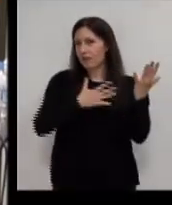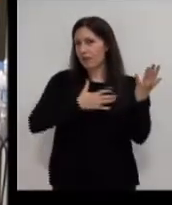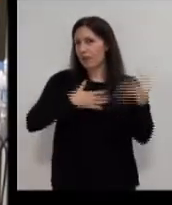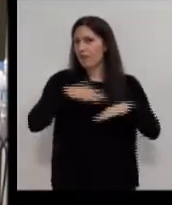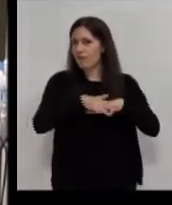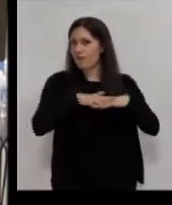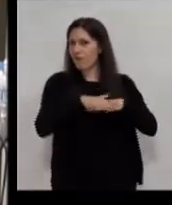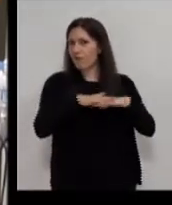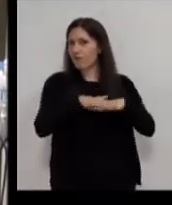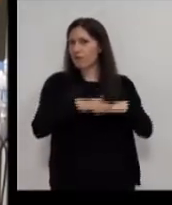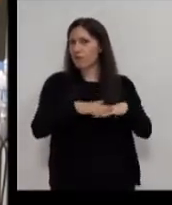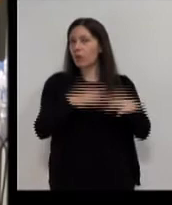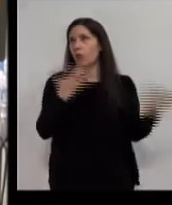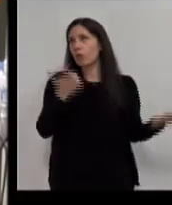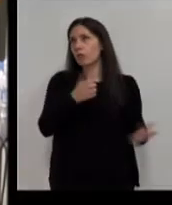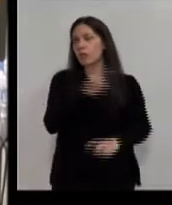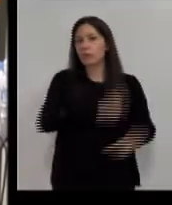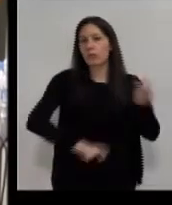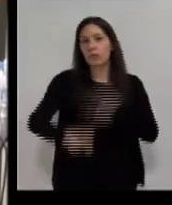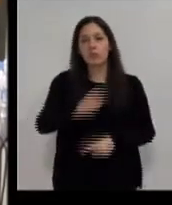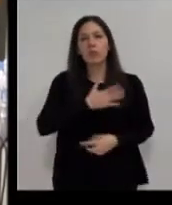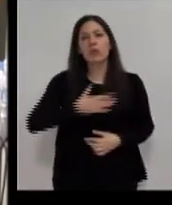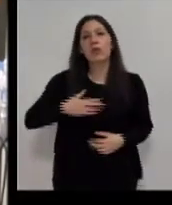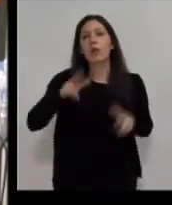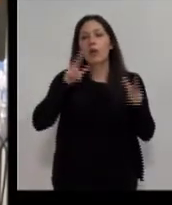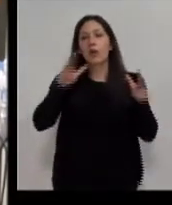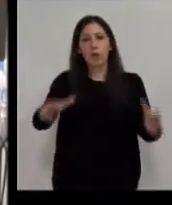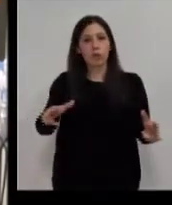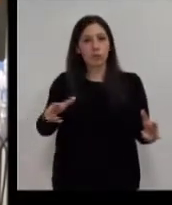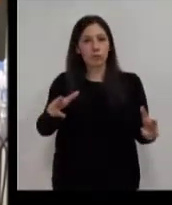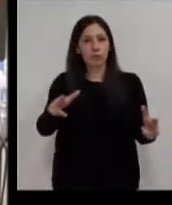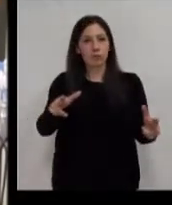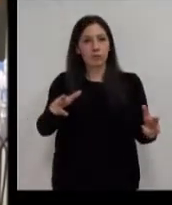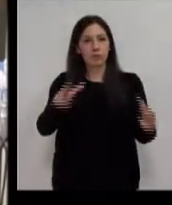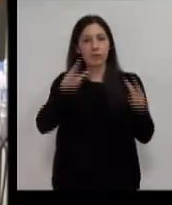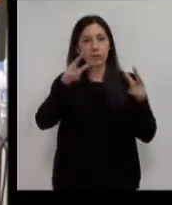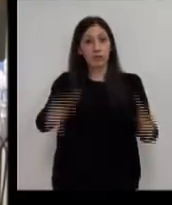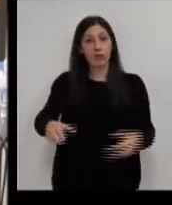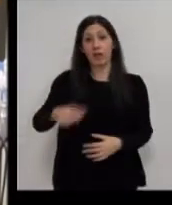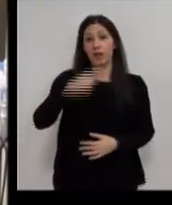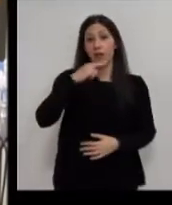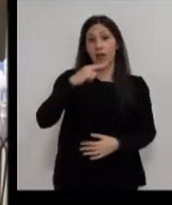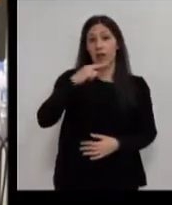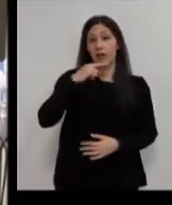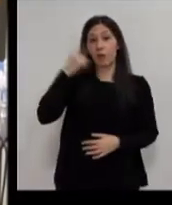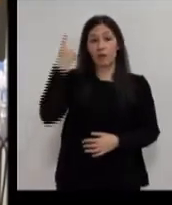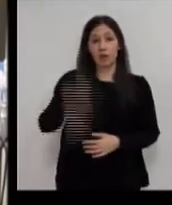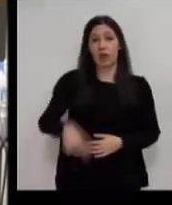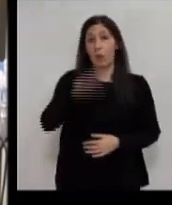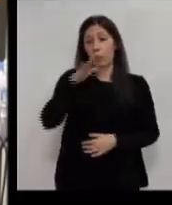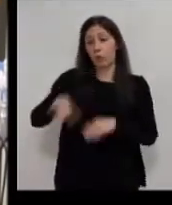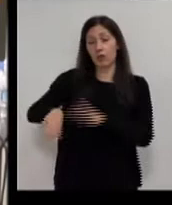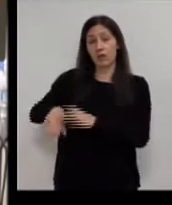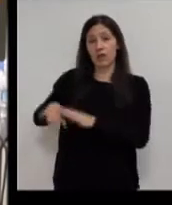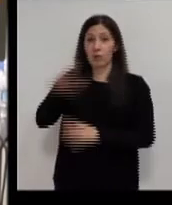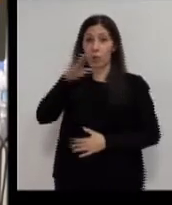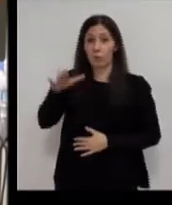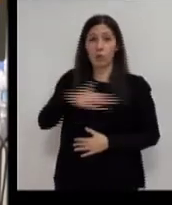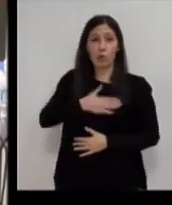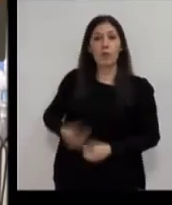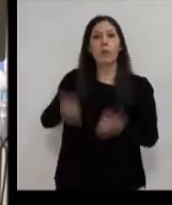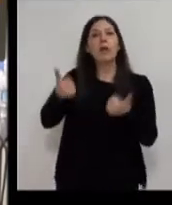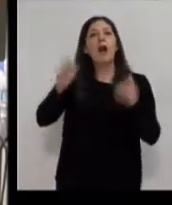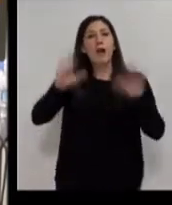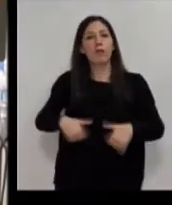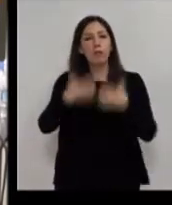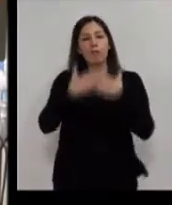te establece tus propios filtros. O yo quiero hoteles que tengan la transferencia en el inodoro por el lado derecho, porque es por el